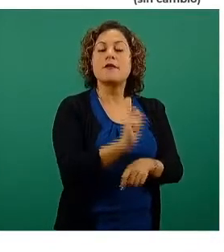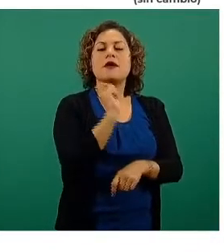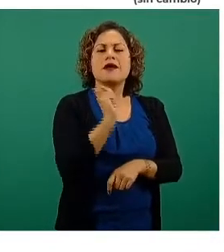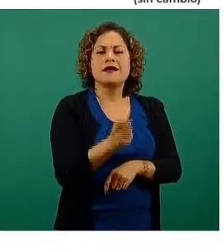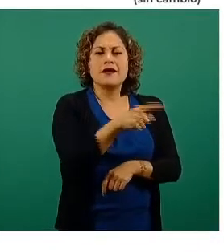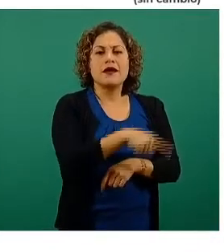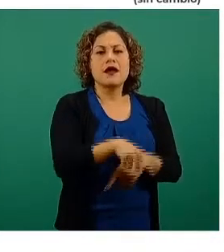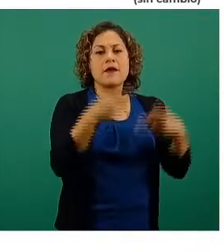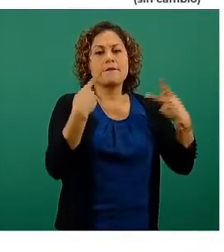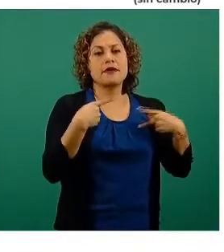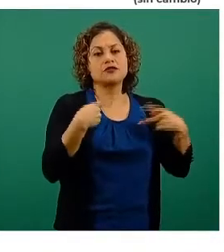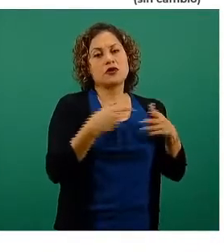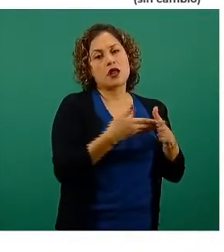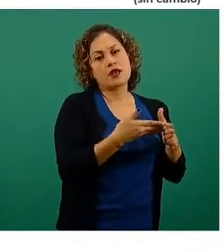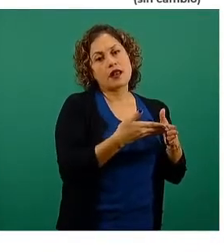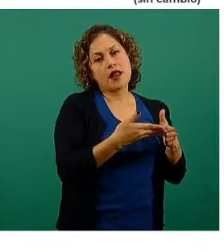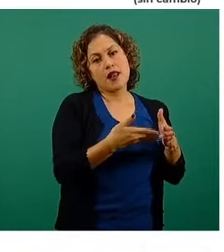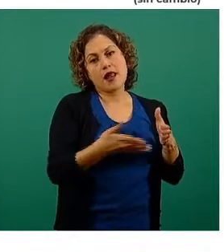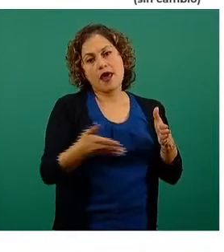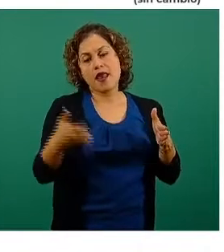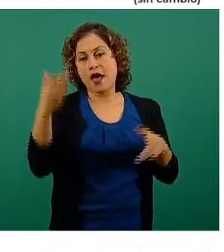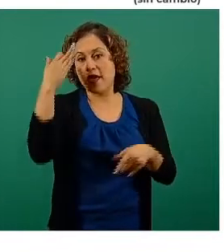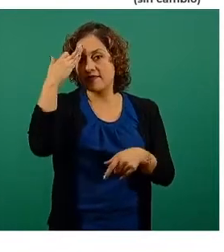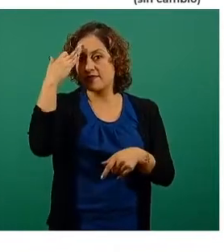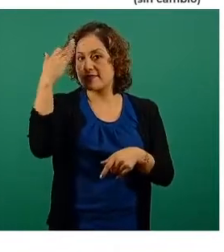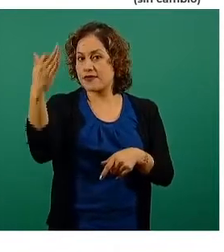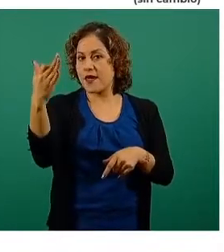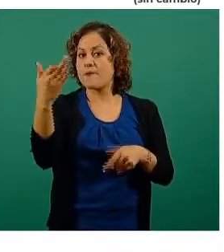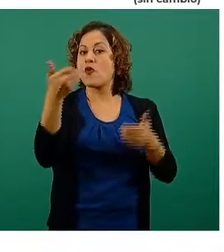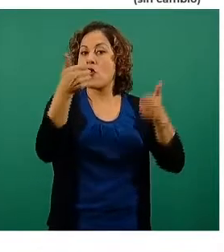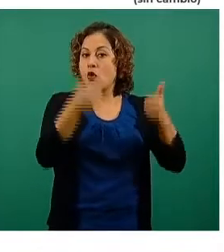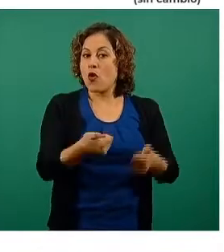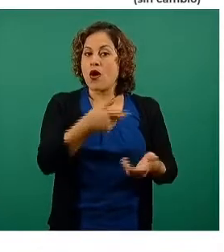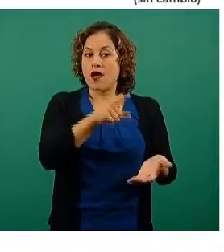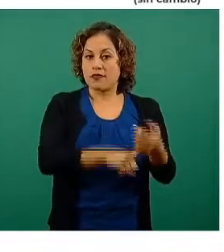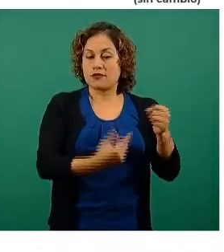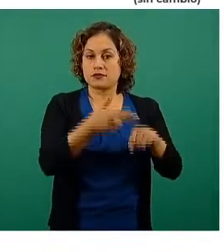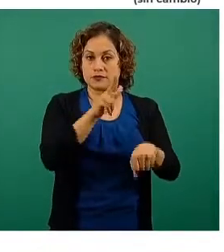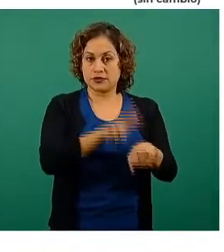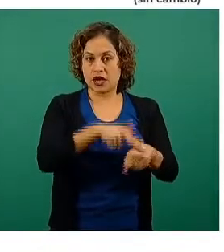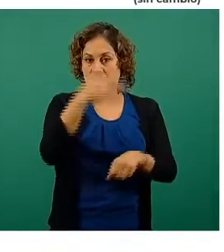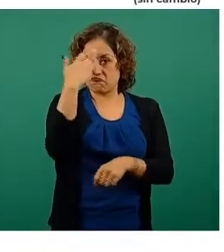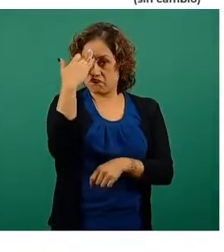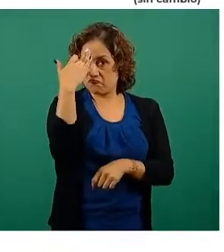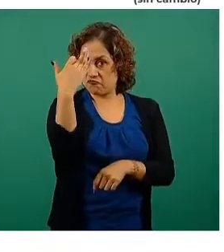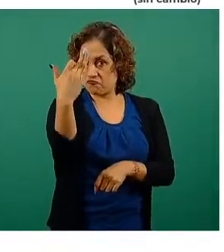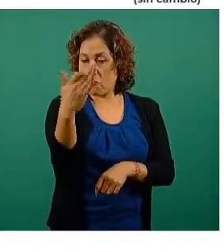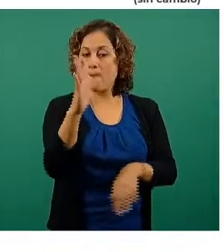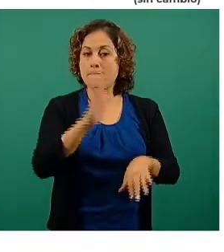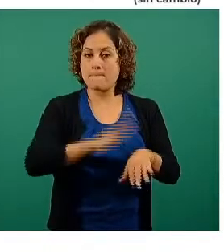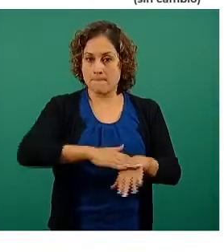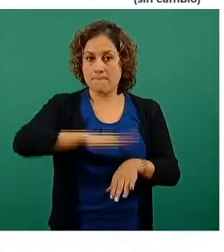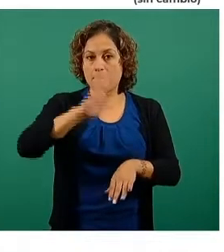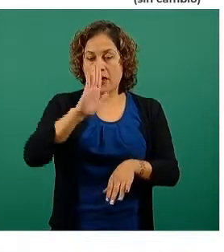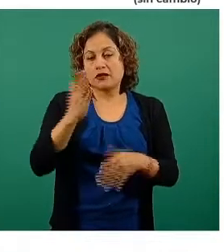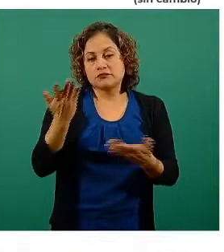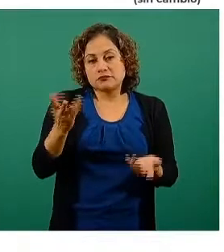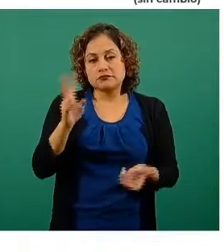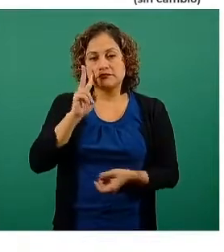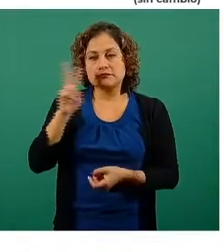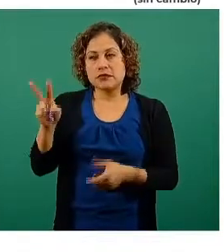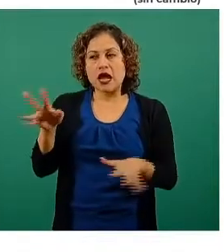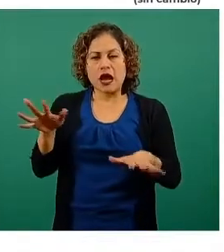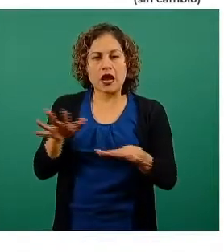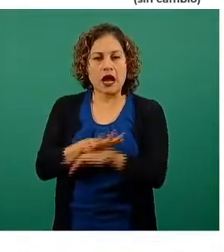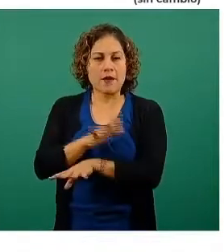mucho más días en los hospitales, ¿no? Es decir, son periodos prolongados. Entonces, no vemos el cambio o la disminución de día